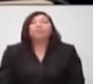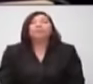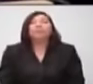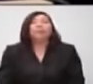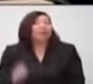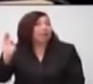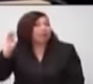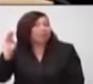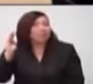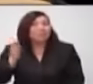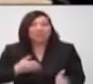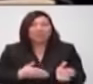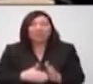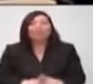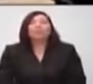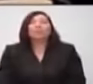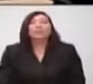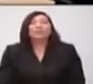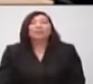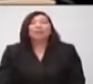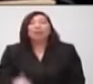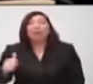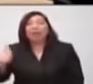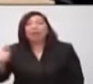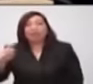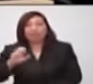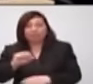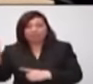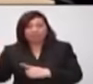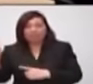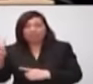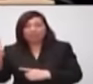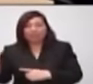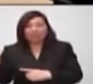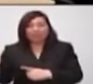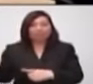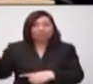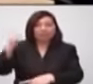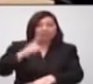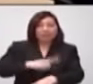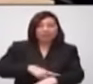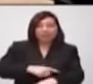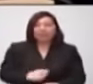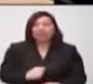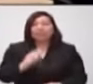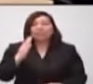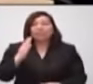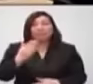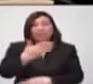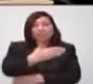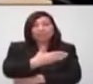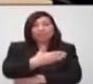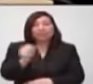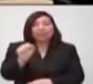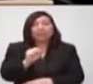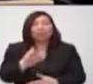Javier Prado, parte en Ate, Vitarte, y llega hasta la altura de San Miguel, límite